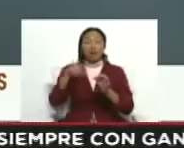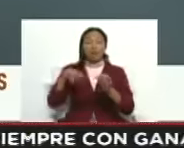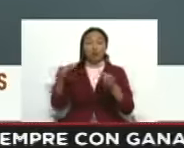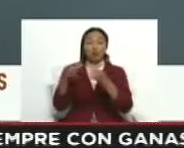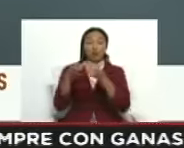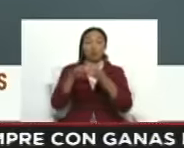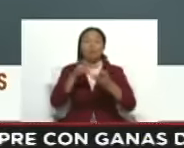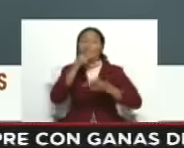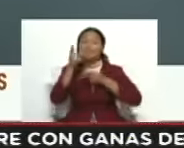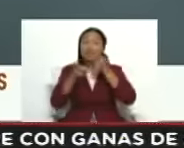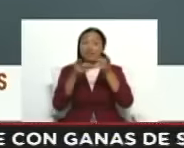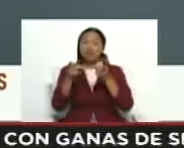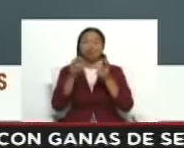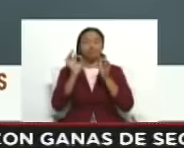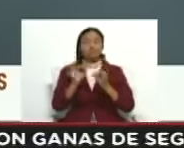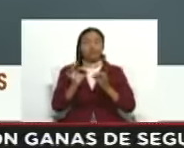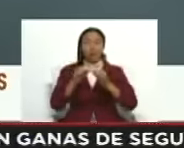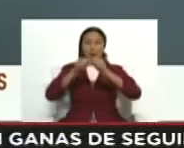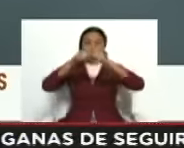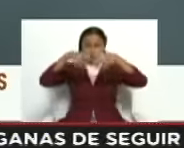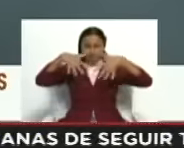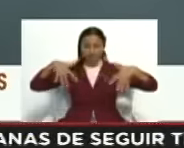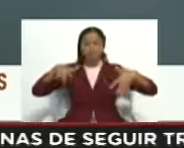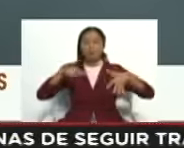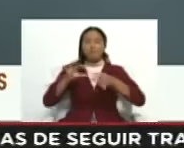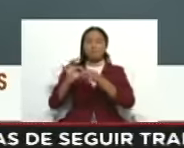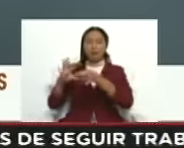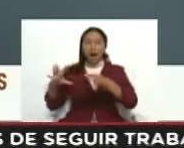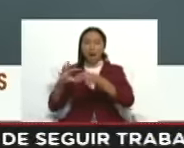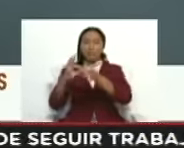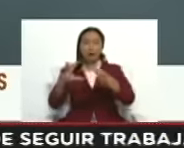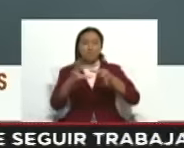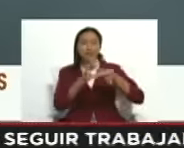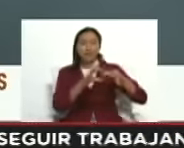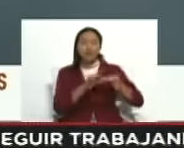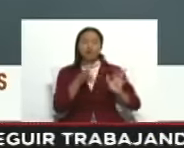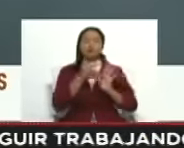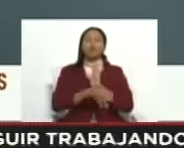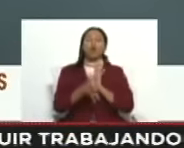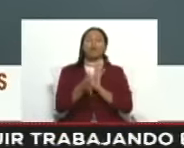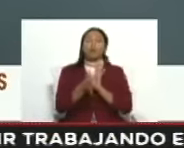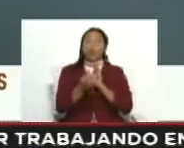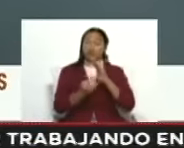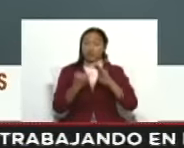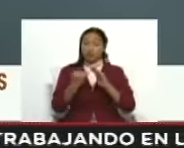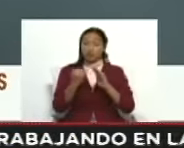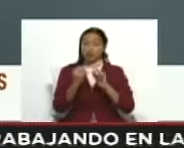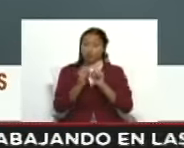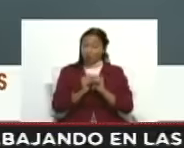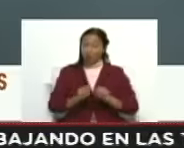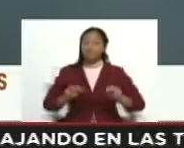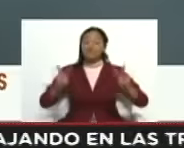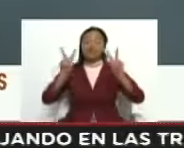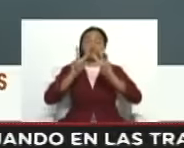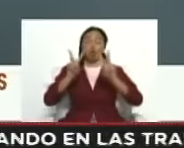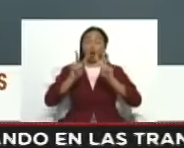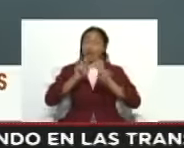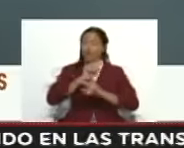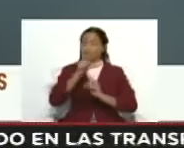una victoria absoluta del Estado venezolano, de las instituciones democráticas, de la